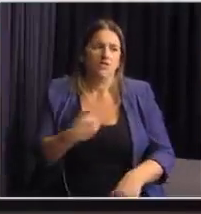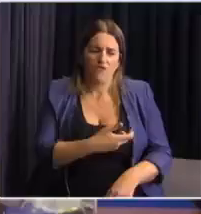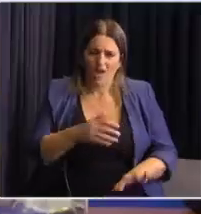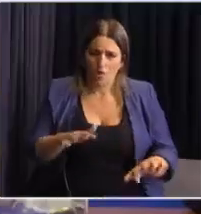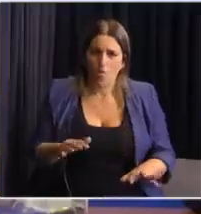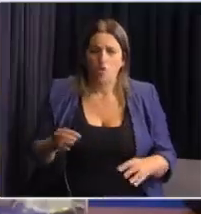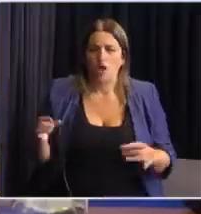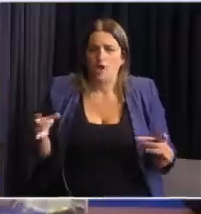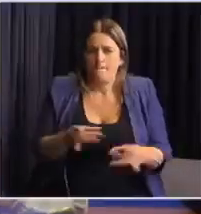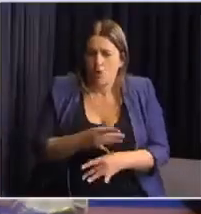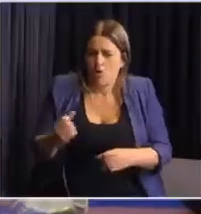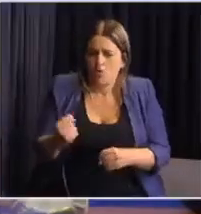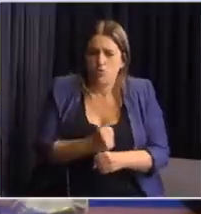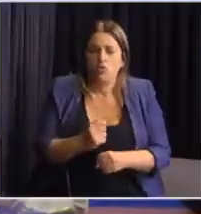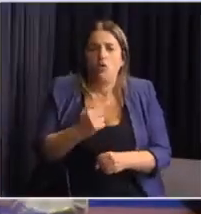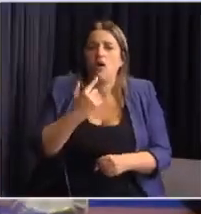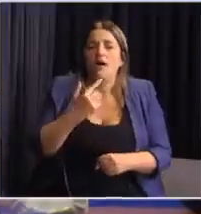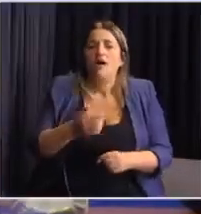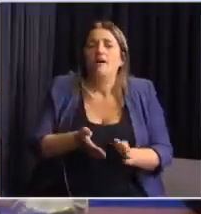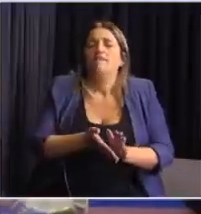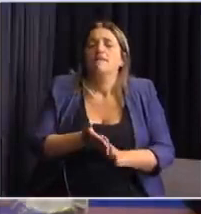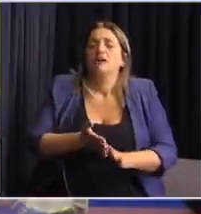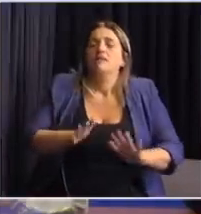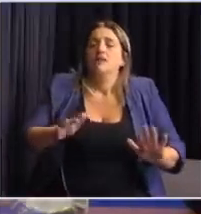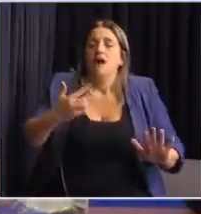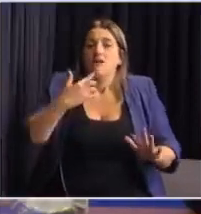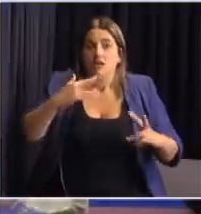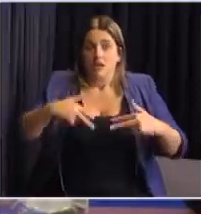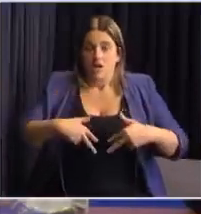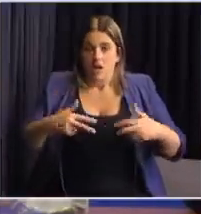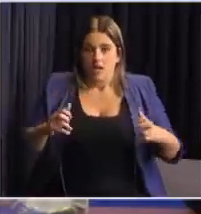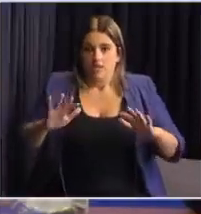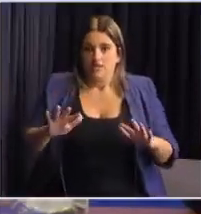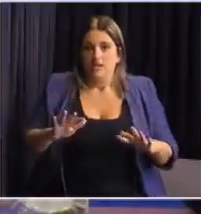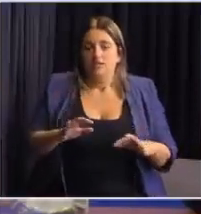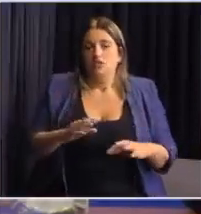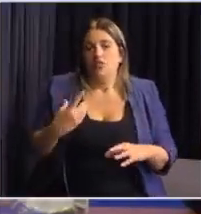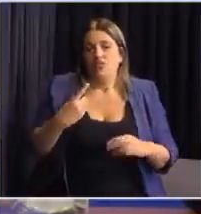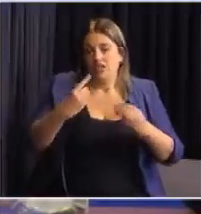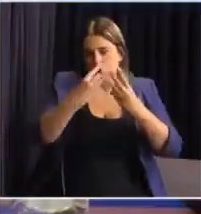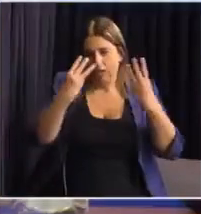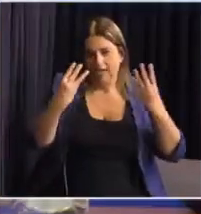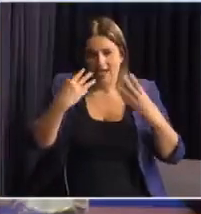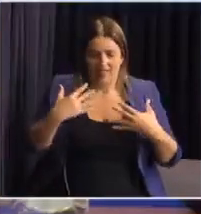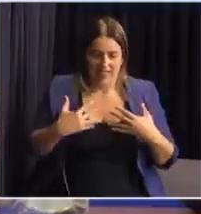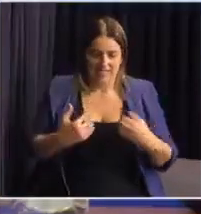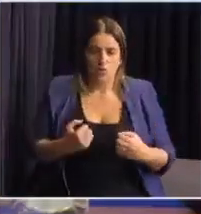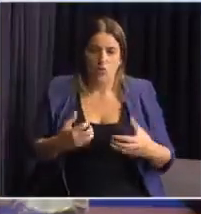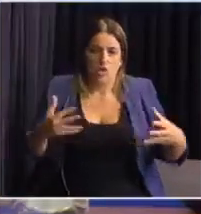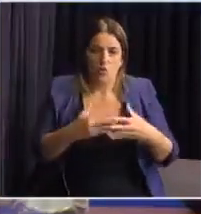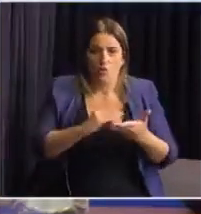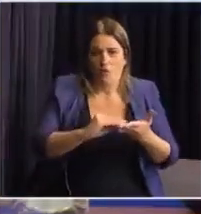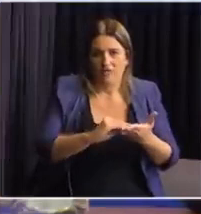Estamos manejando la posibilidad. Estamos analizando dentro de la Dirección General de la Salud y con la División